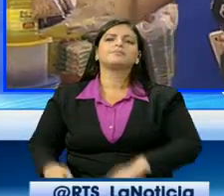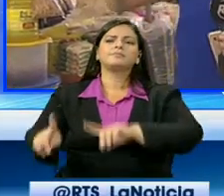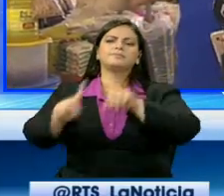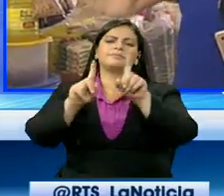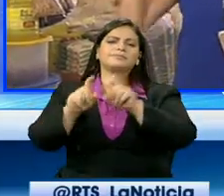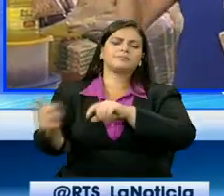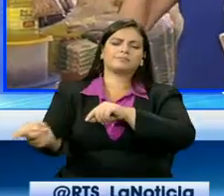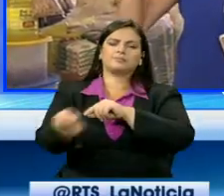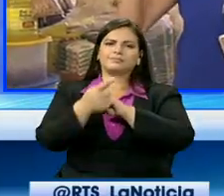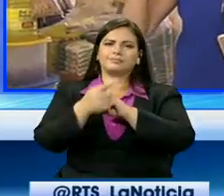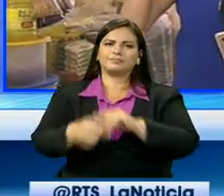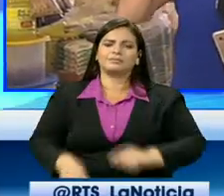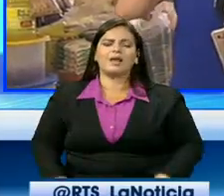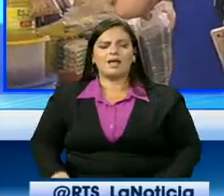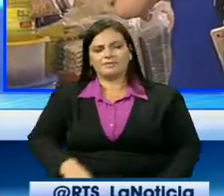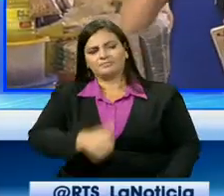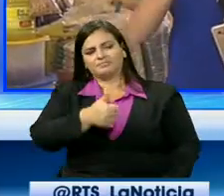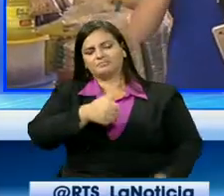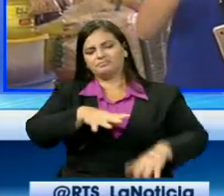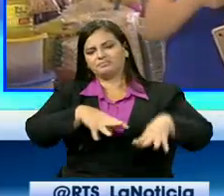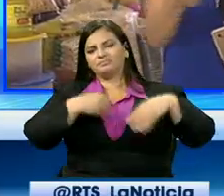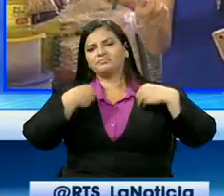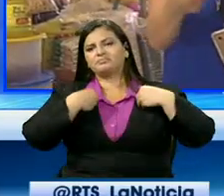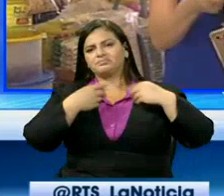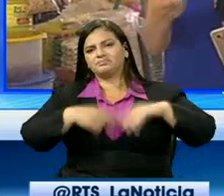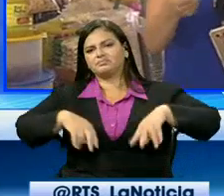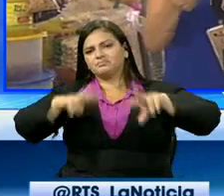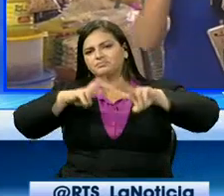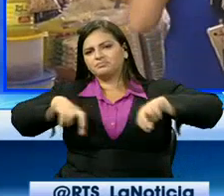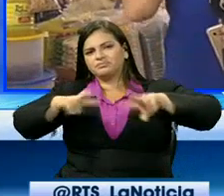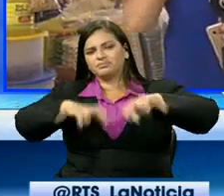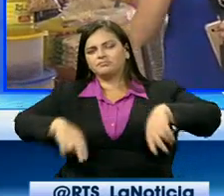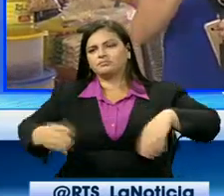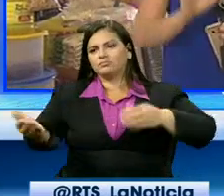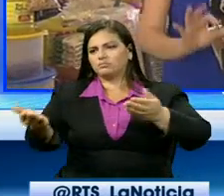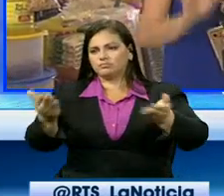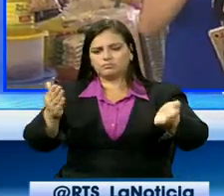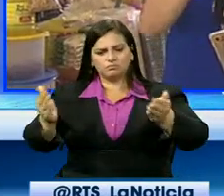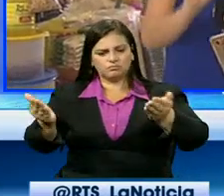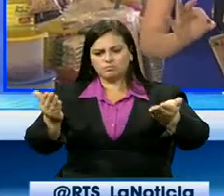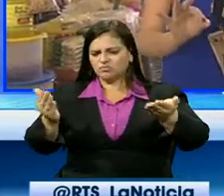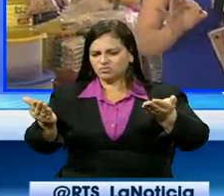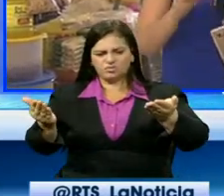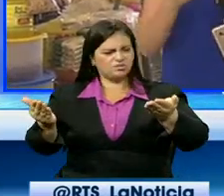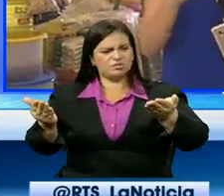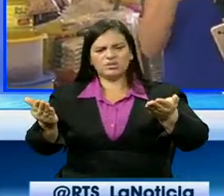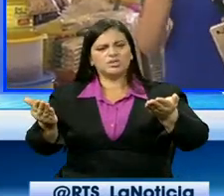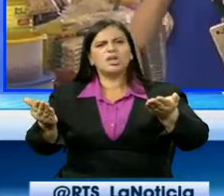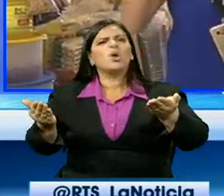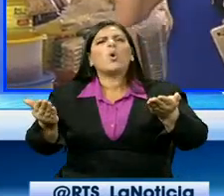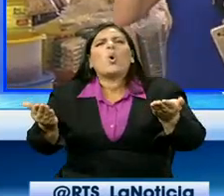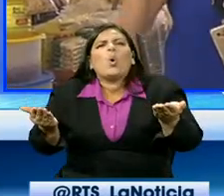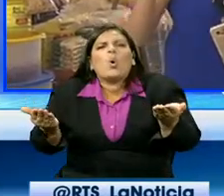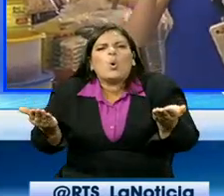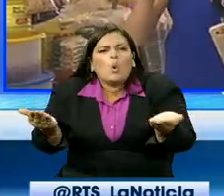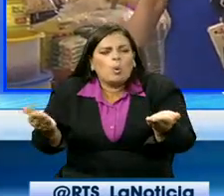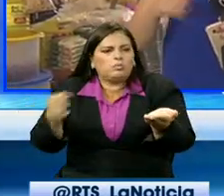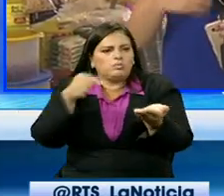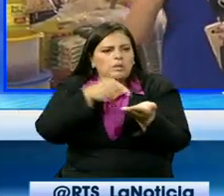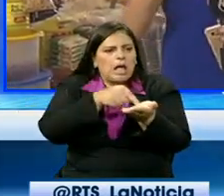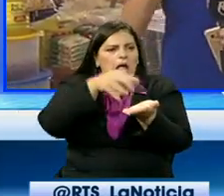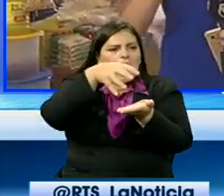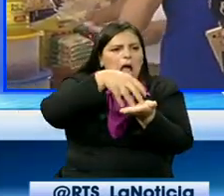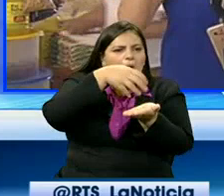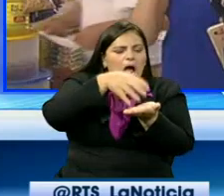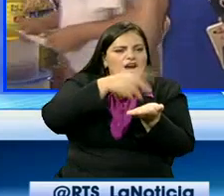favor. Investigar acerca de cómo se diferencia el arroz. Exacto, al momento de adquirirlo. Exacto, sería interesante. Ojalá encontráramos